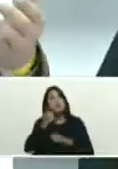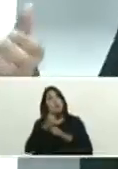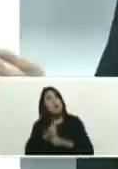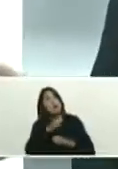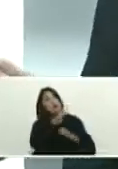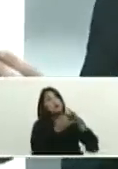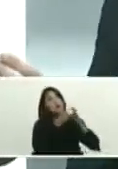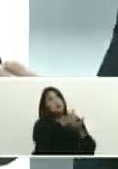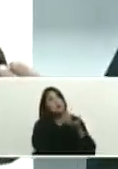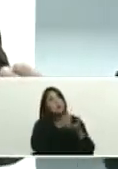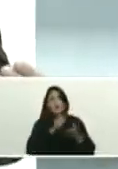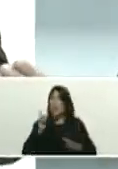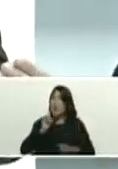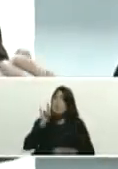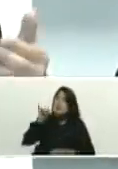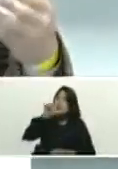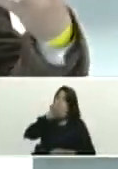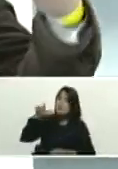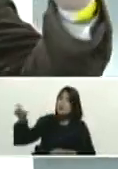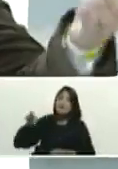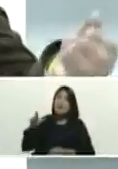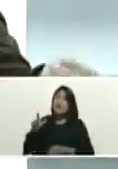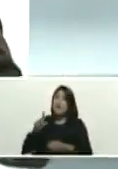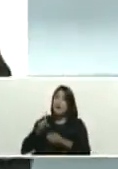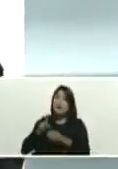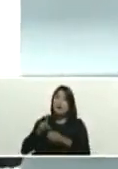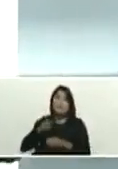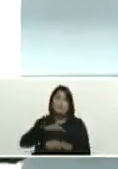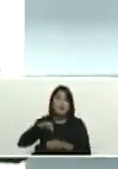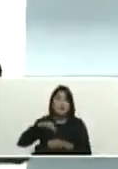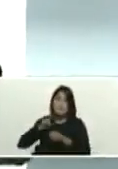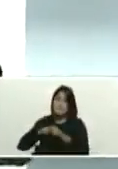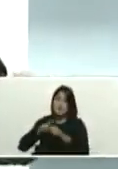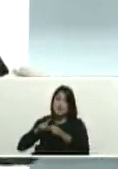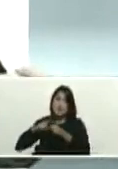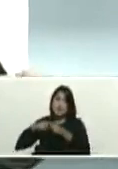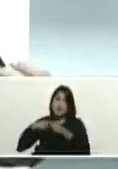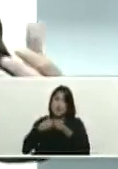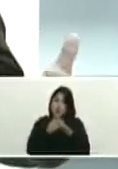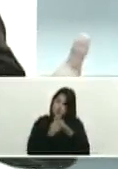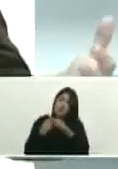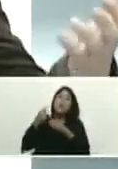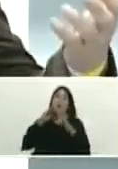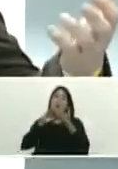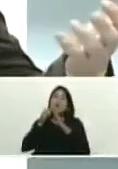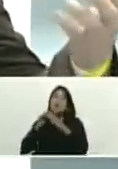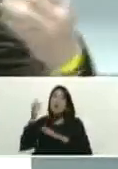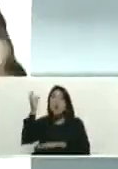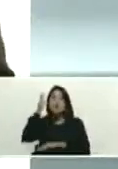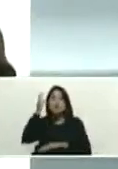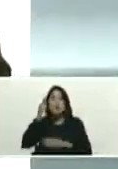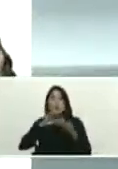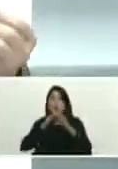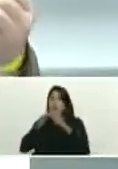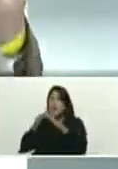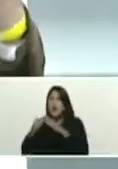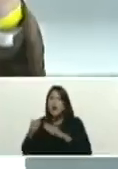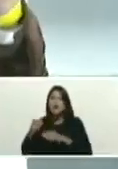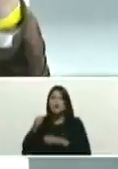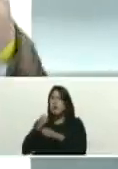desarrollando o gerenciando todo lo que son sus servicios, lo que es el censo de las